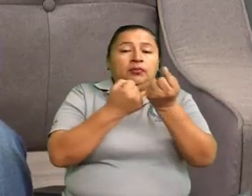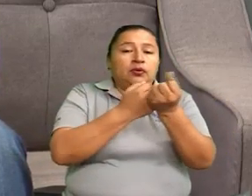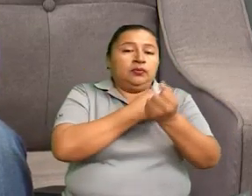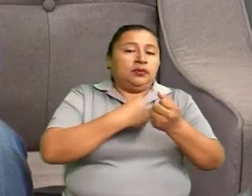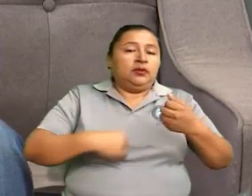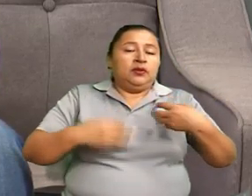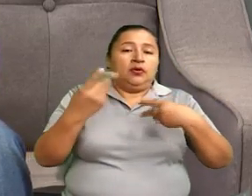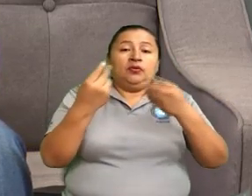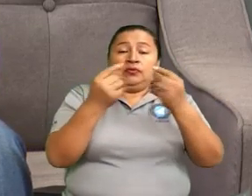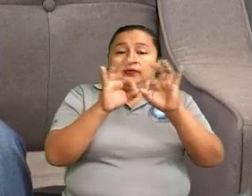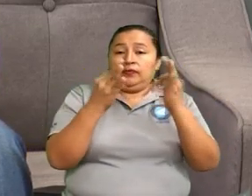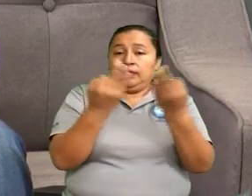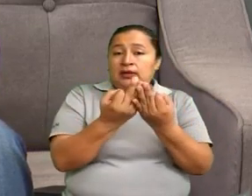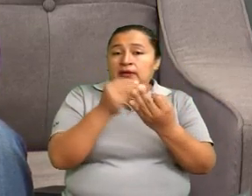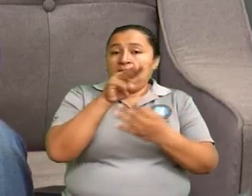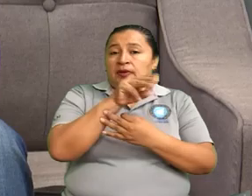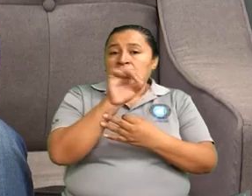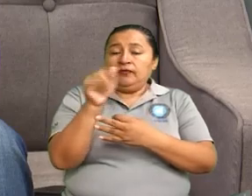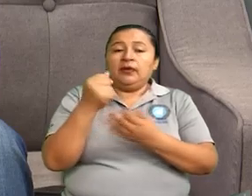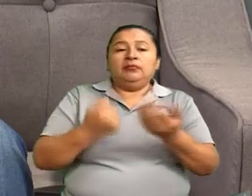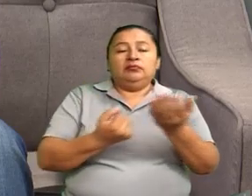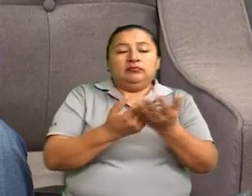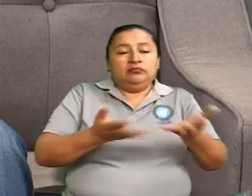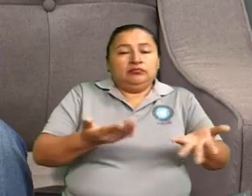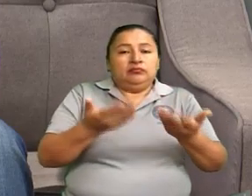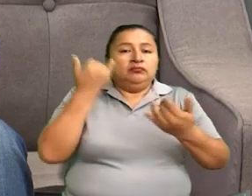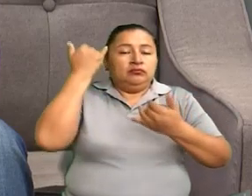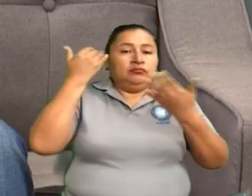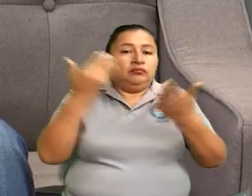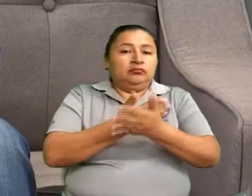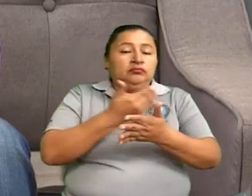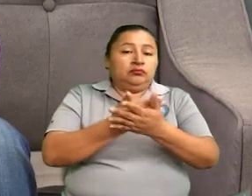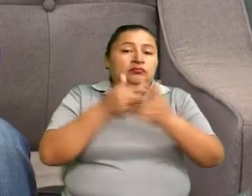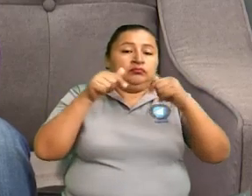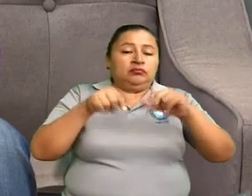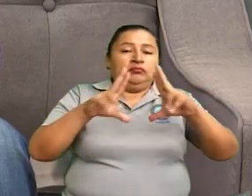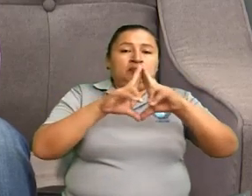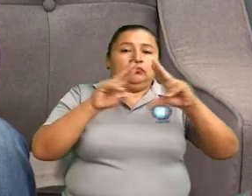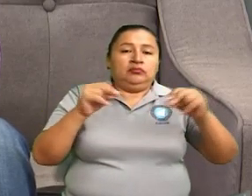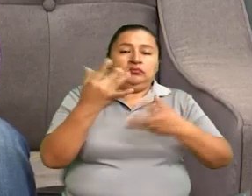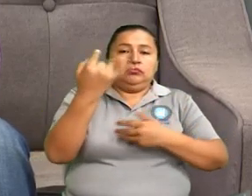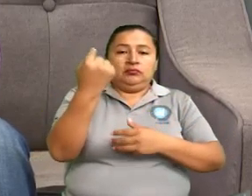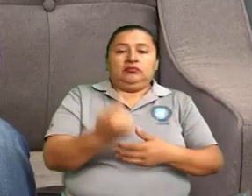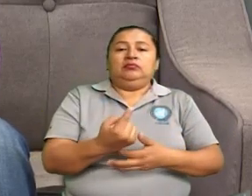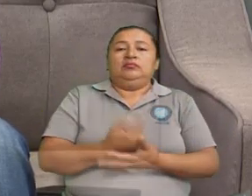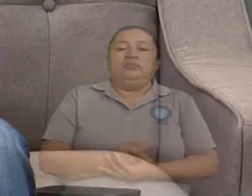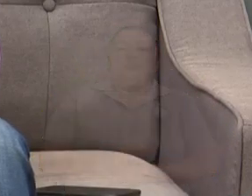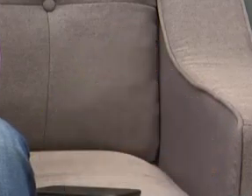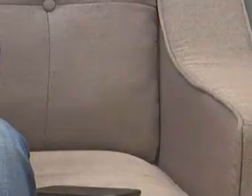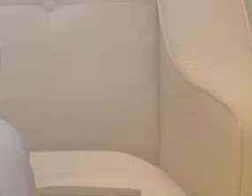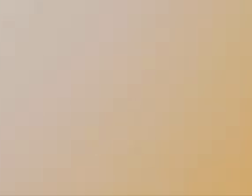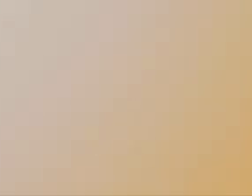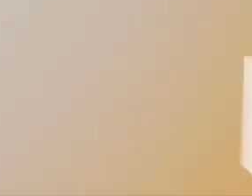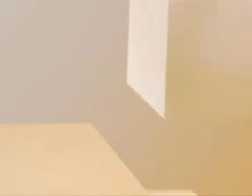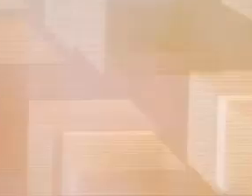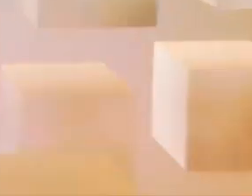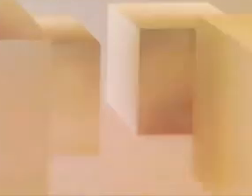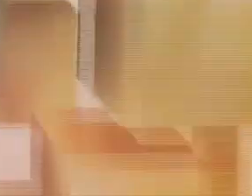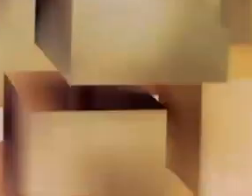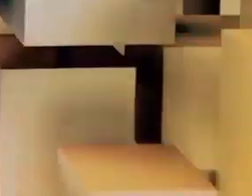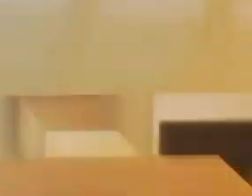Ministerio de la Economía Familiar precisamente a la promoción del emprendimiento y la creatividad en Nicaragua. Ya volvemos.